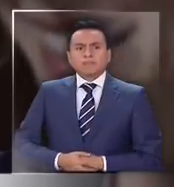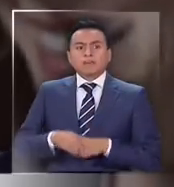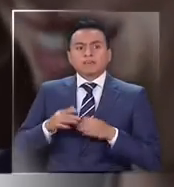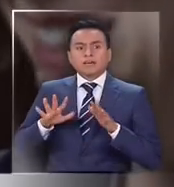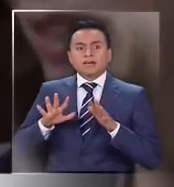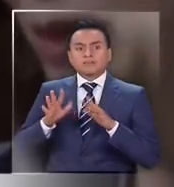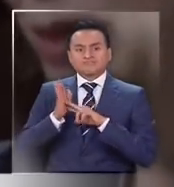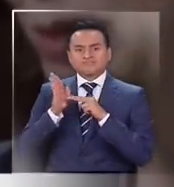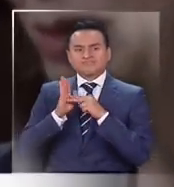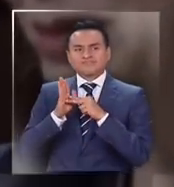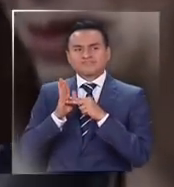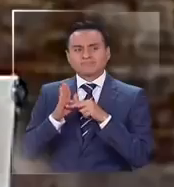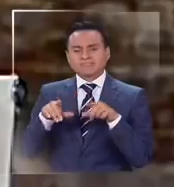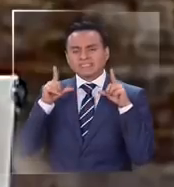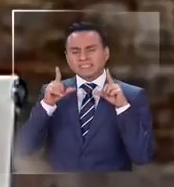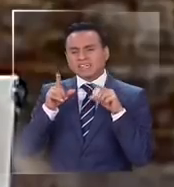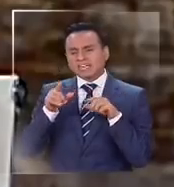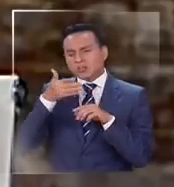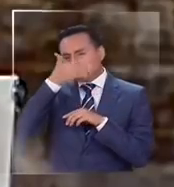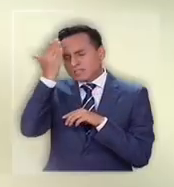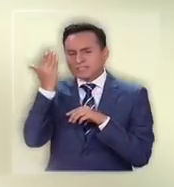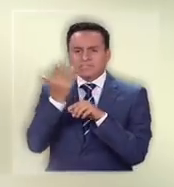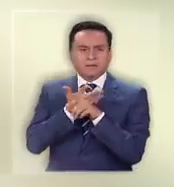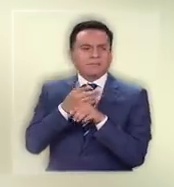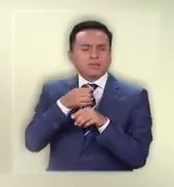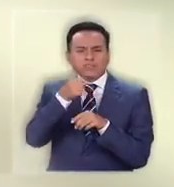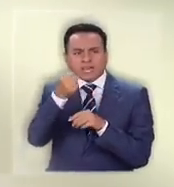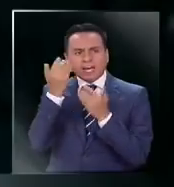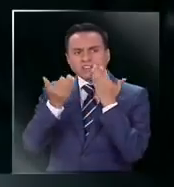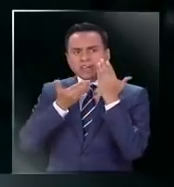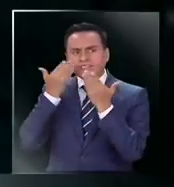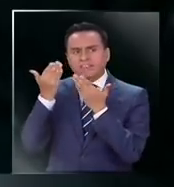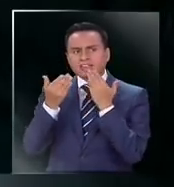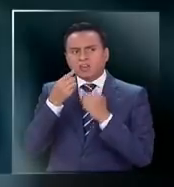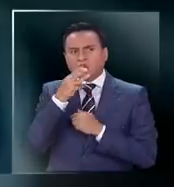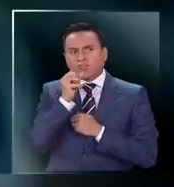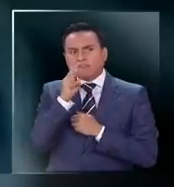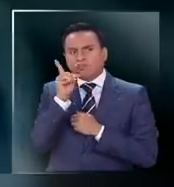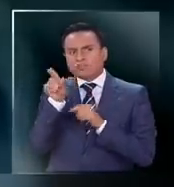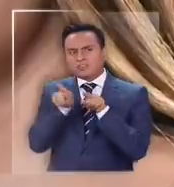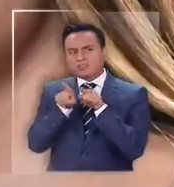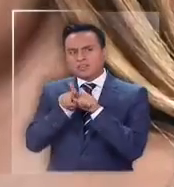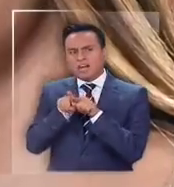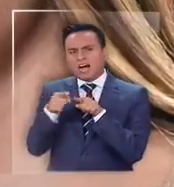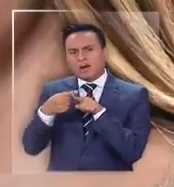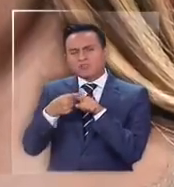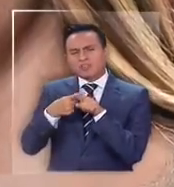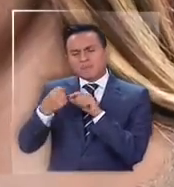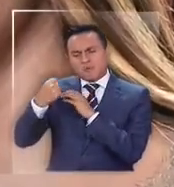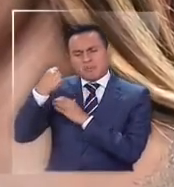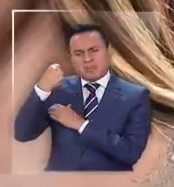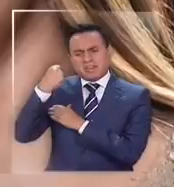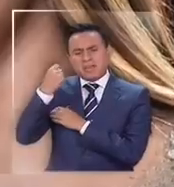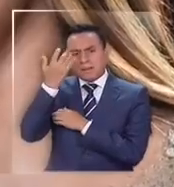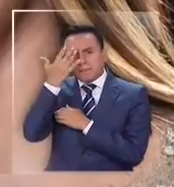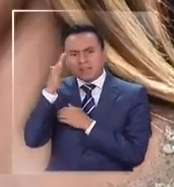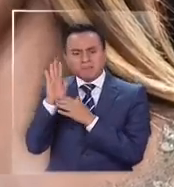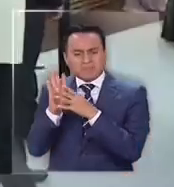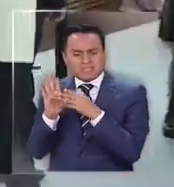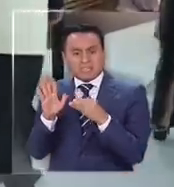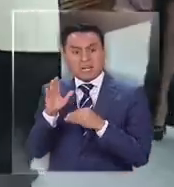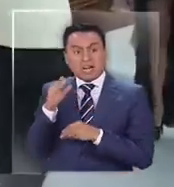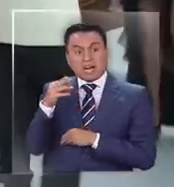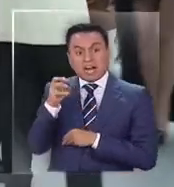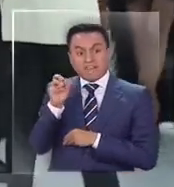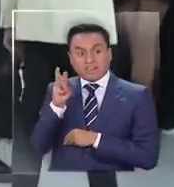Tras este caso cayeron actores, periodistas, cantantes, Hollywood trastornado por los abusos de poder, pero las malas prácticas de Harvey